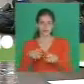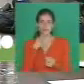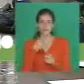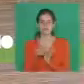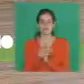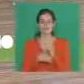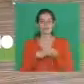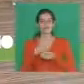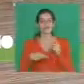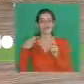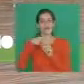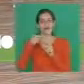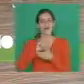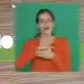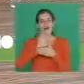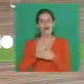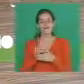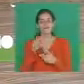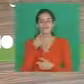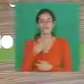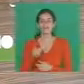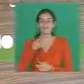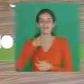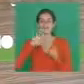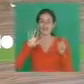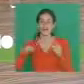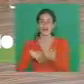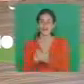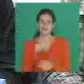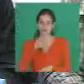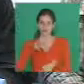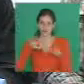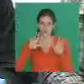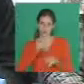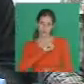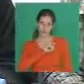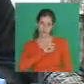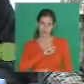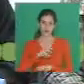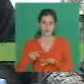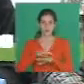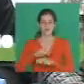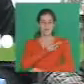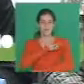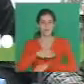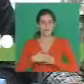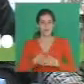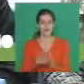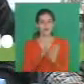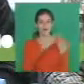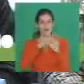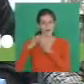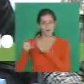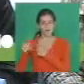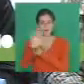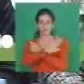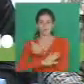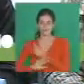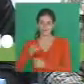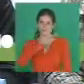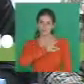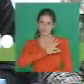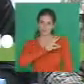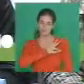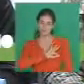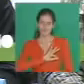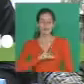efectuarán en el Hotel Alba Caracas desde el 26 hasta el 28 de enero. Desde el Ministerio del Poder Popular para las Comunas y Protección Social,